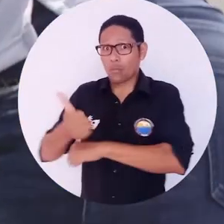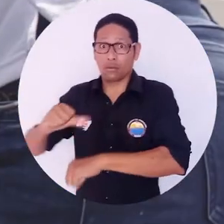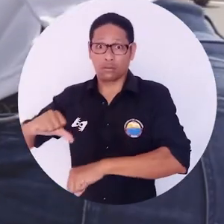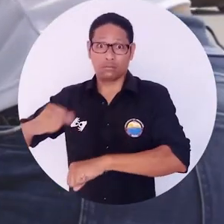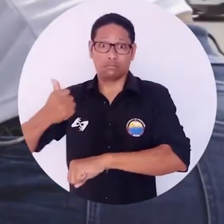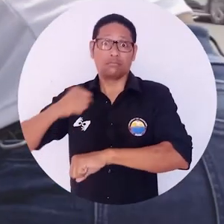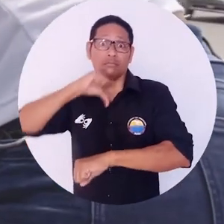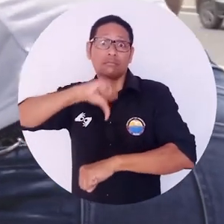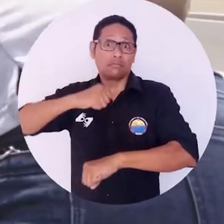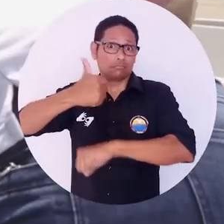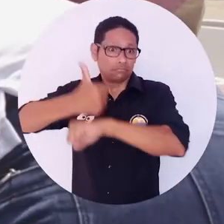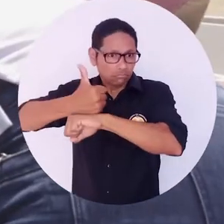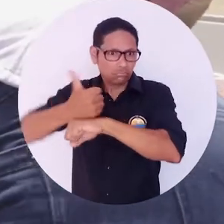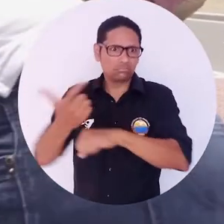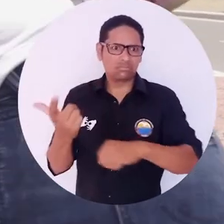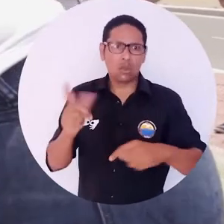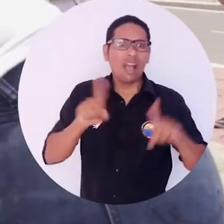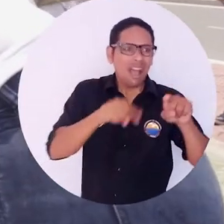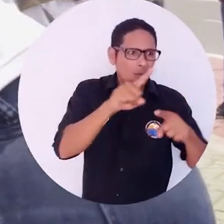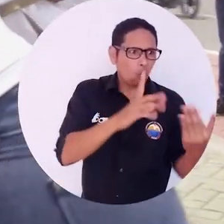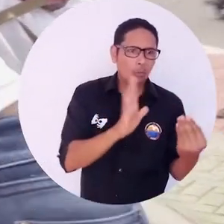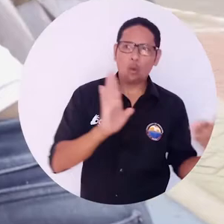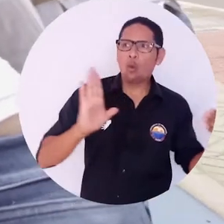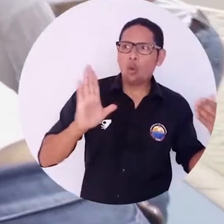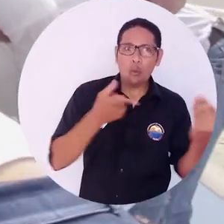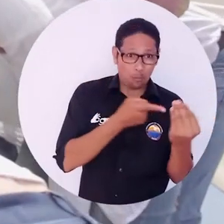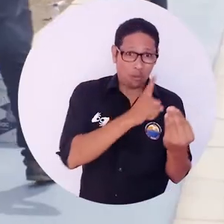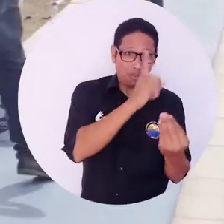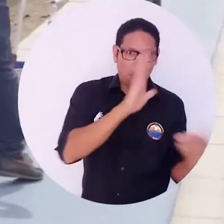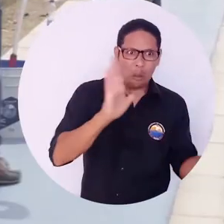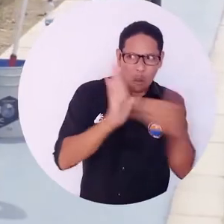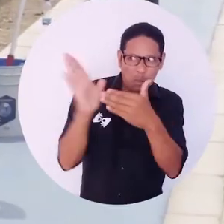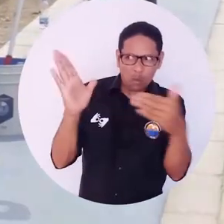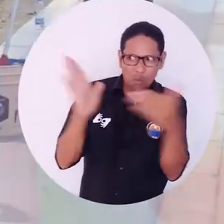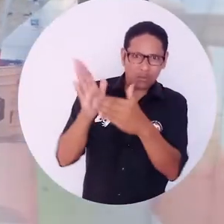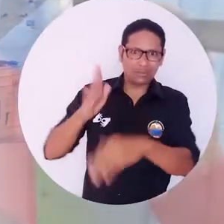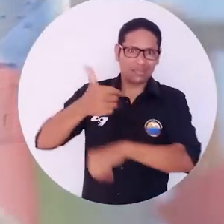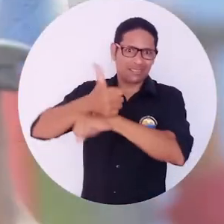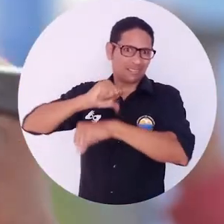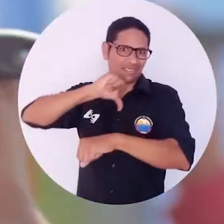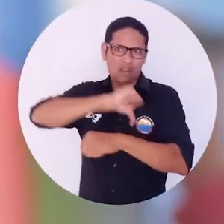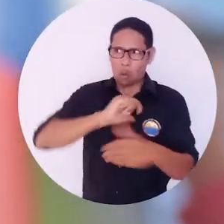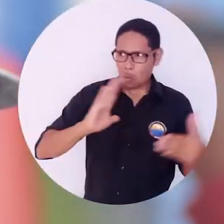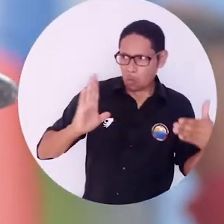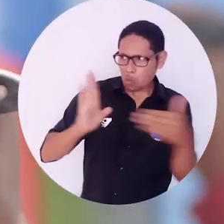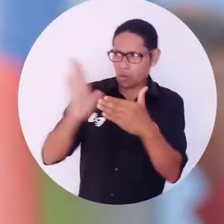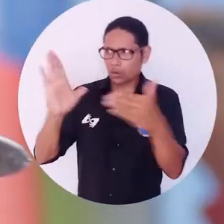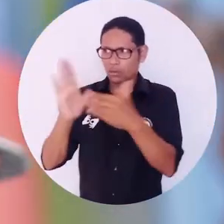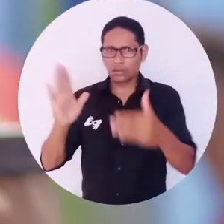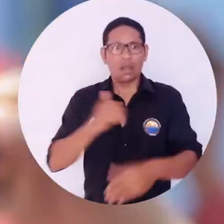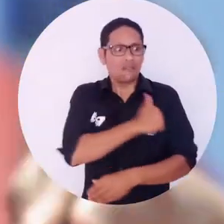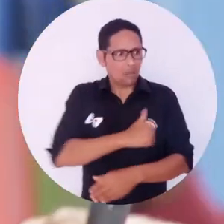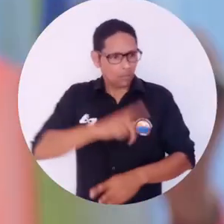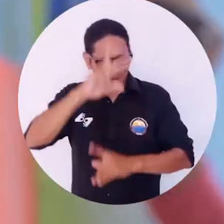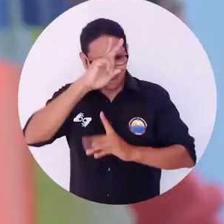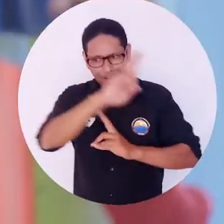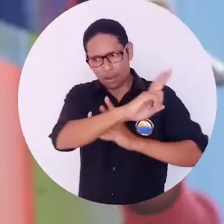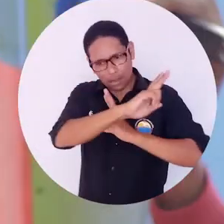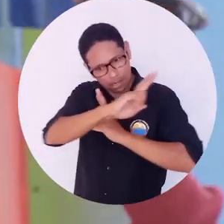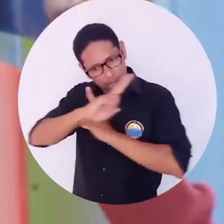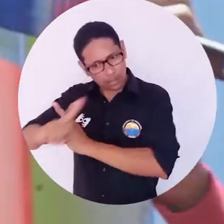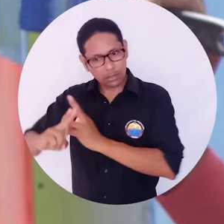institución, ante los ataques a su integridad personal promovidos por un movimiento político e hizo un llamado al respeto y la tolerancia en